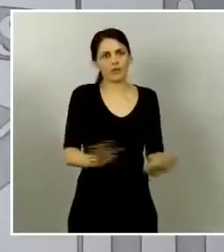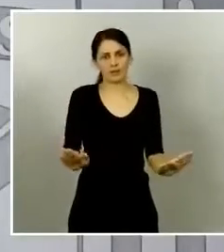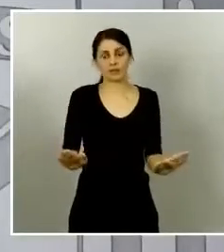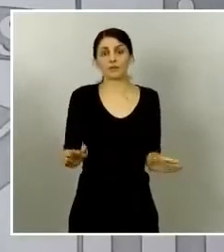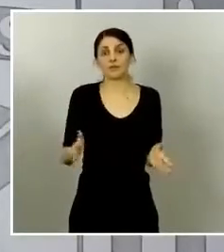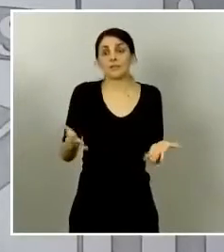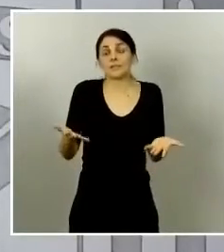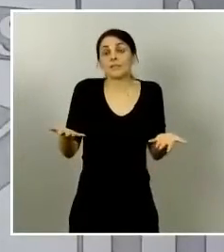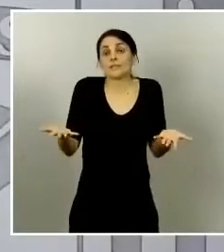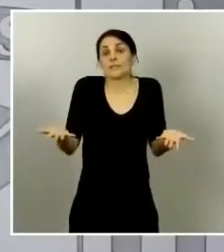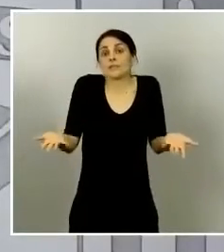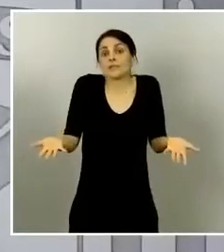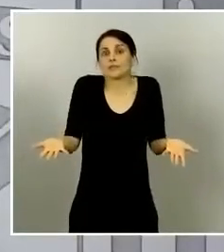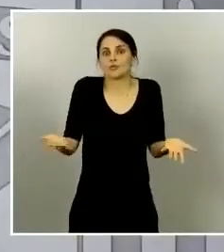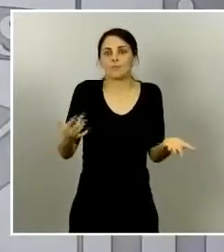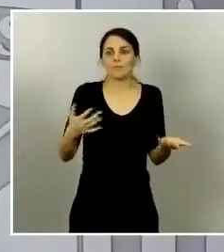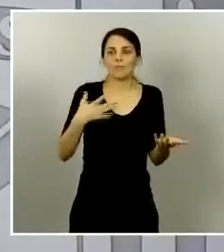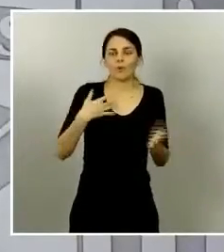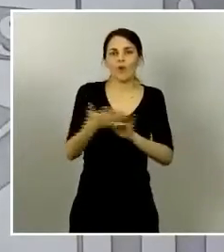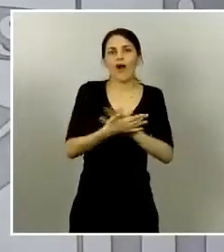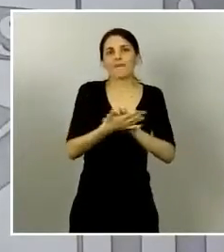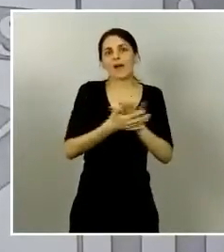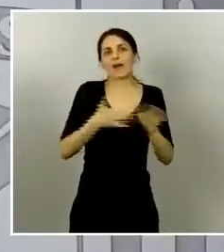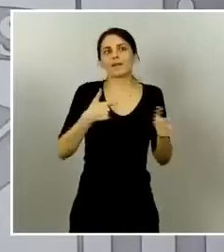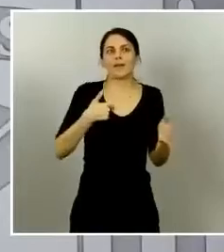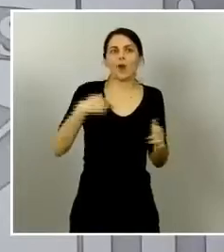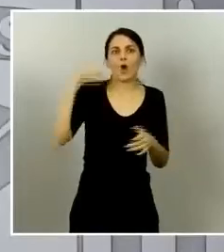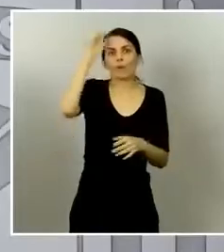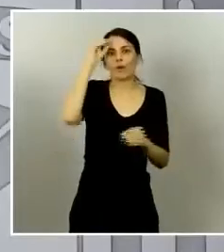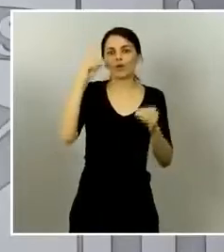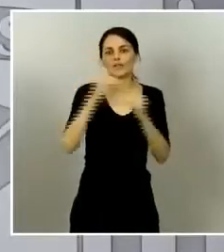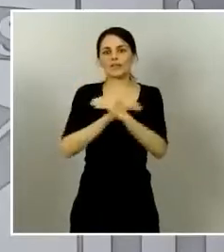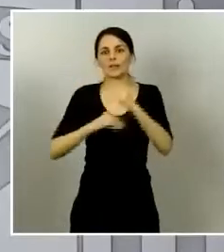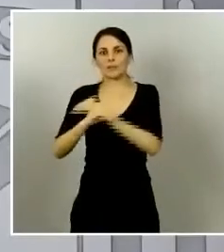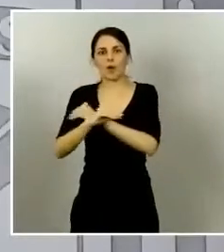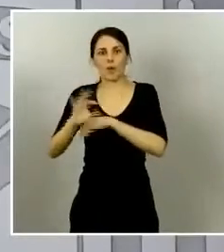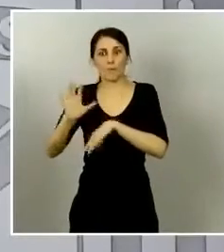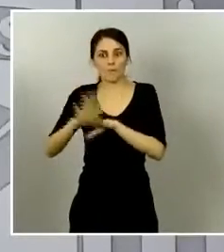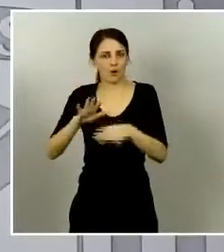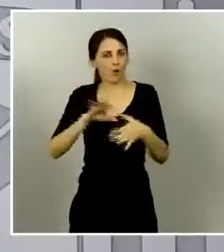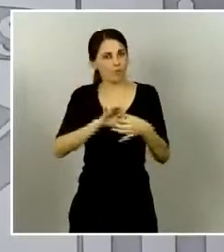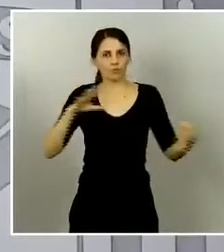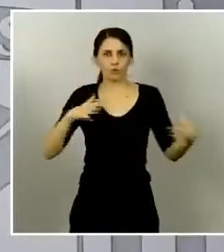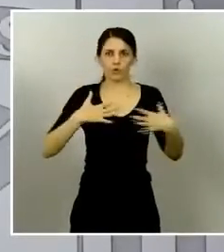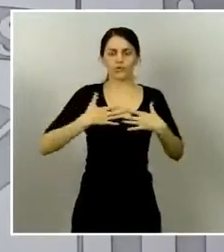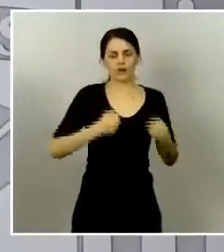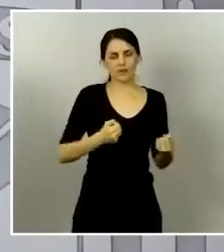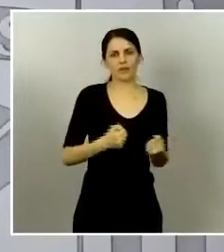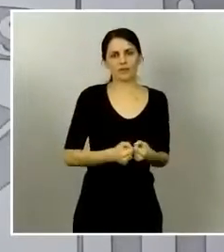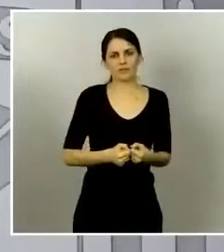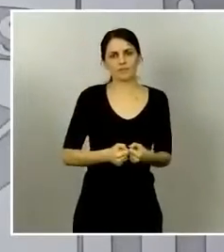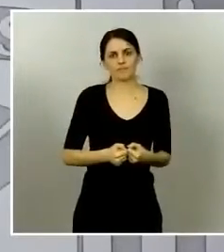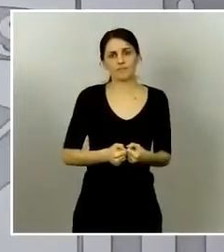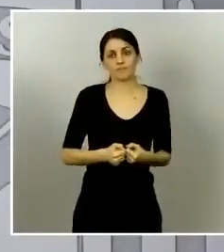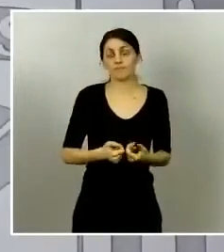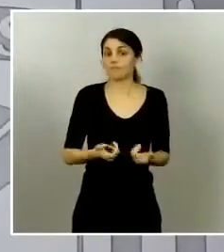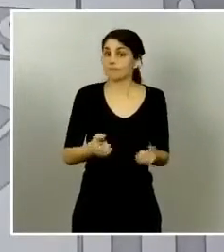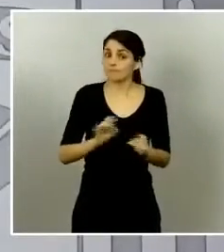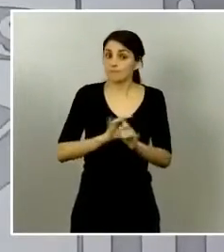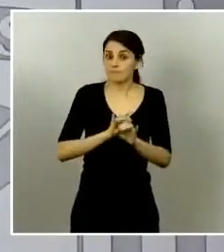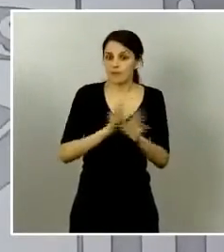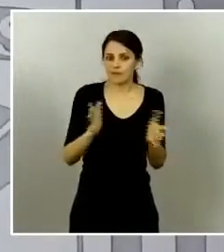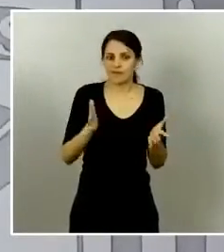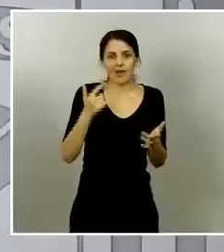proteger la salud de todos los españoles y españolas, y por tanto hablaría de una discrepancia en relación con este tema, que no es